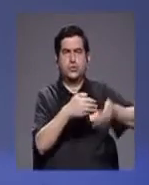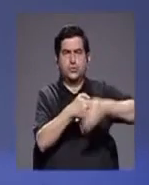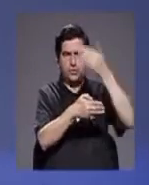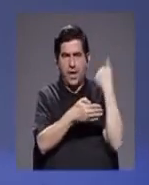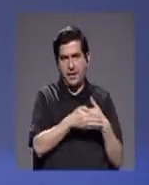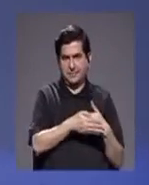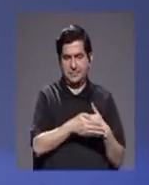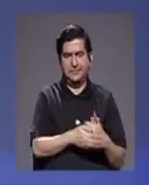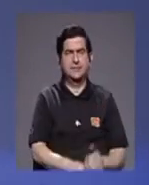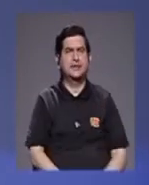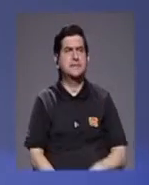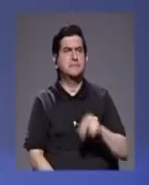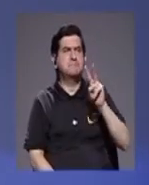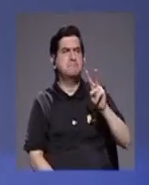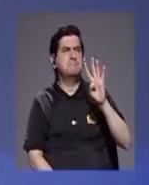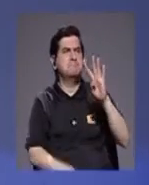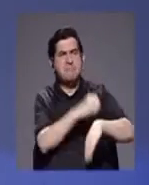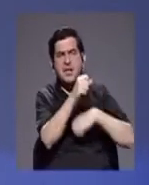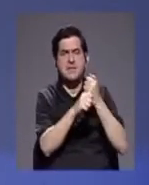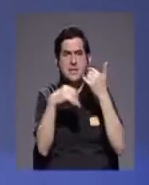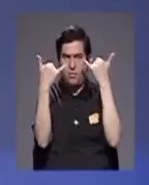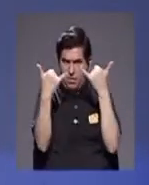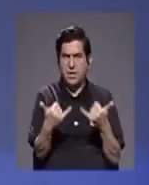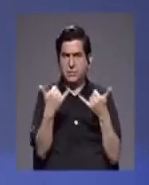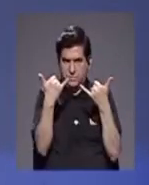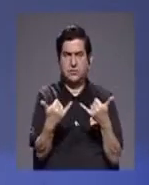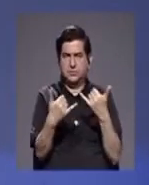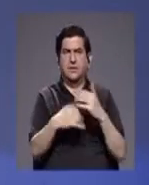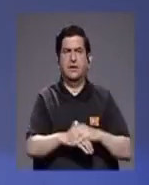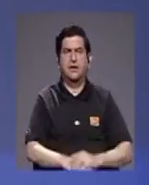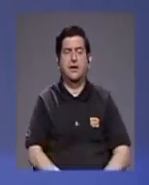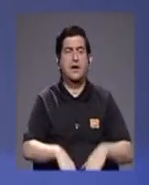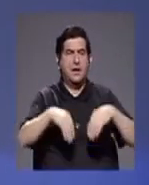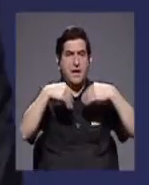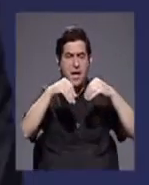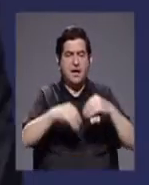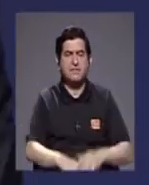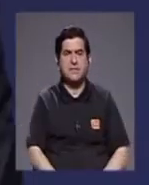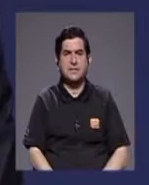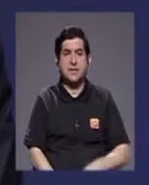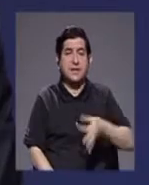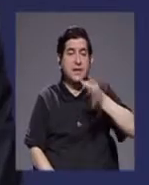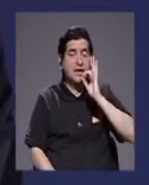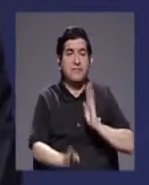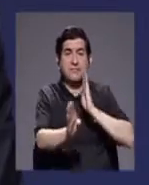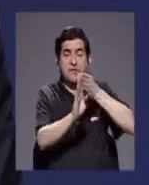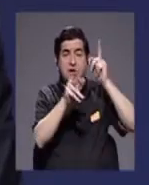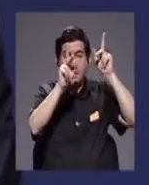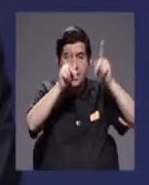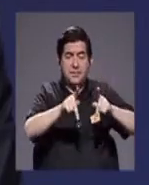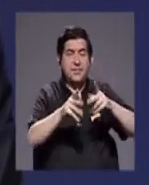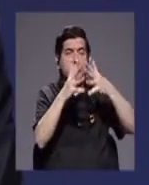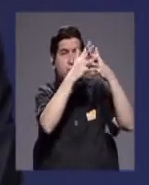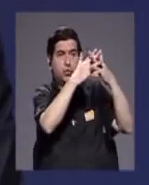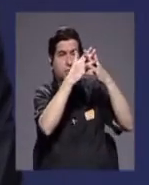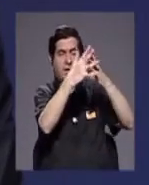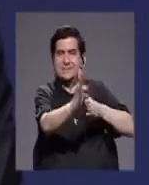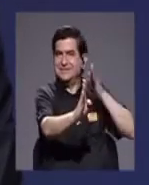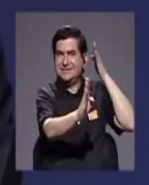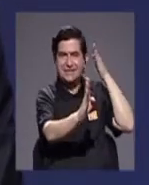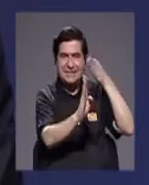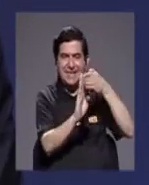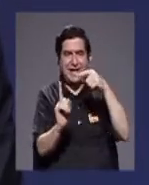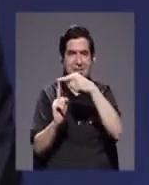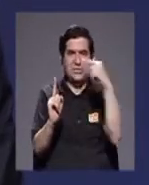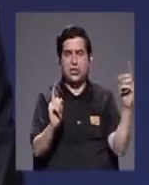hace 24 años ya, a vender café directamente a las personas en Estados Unidos, directamente desde